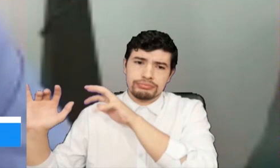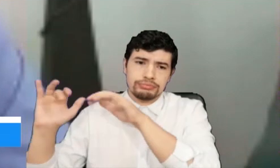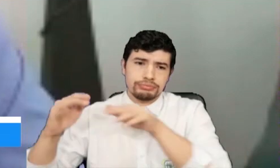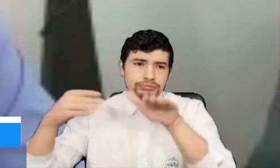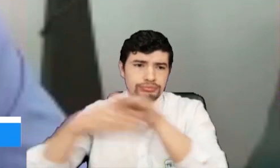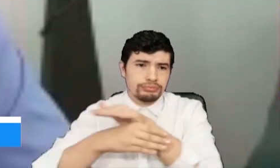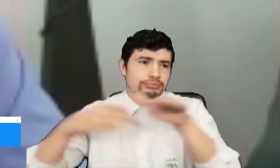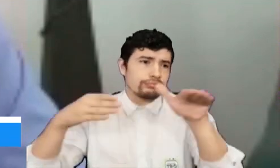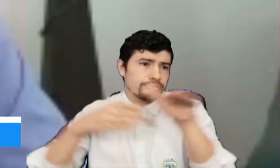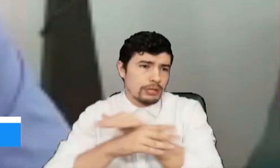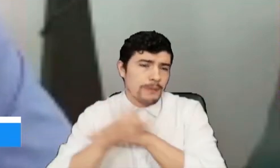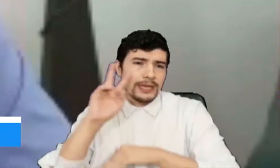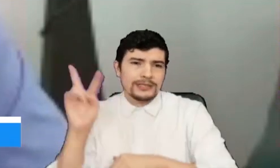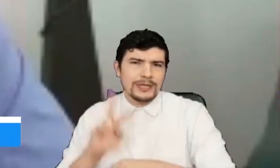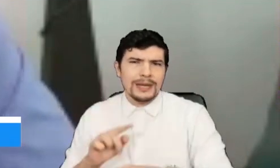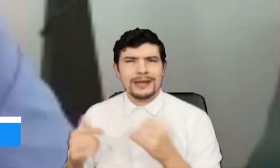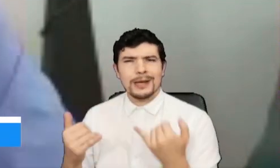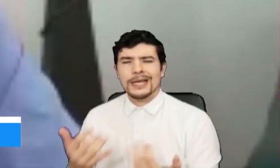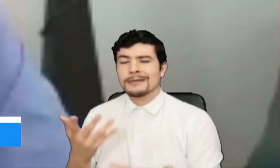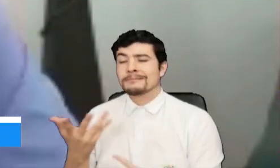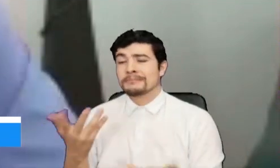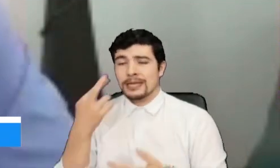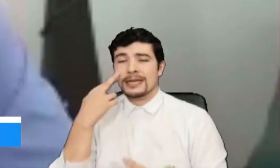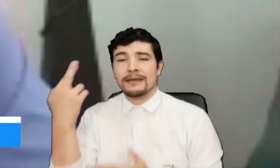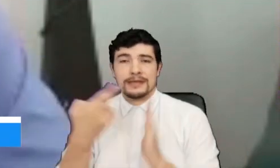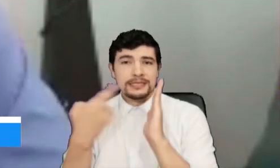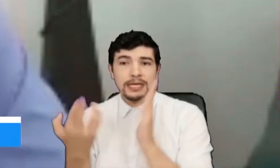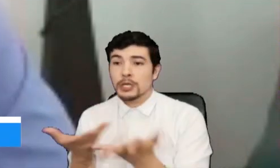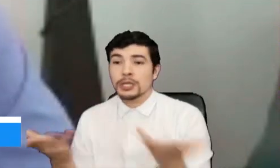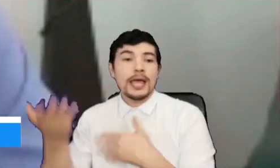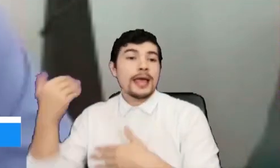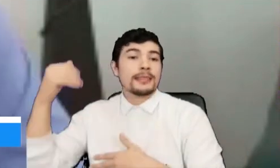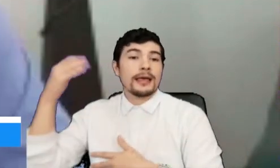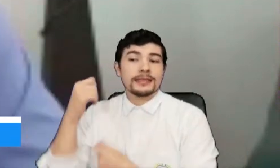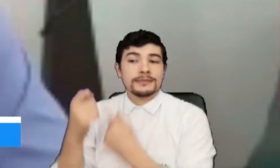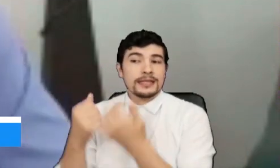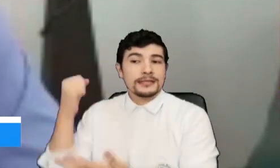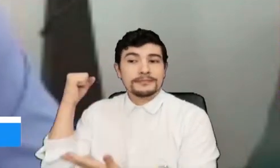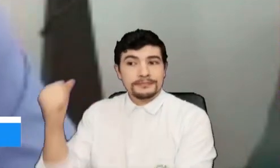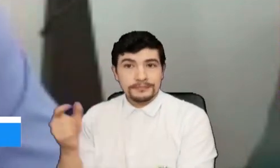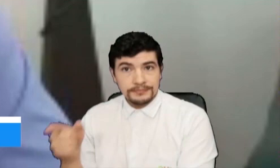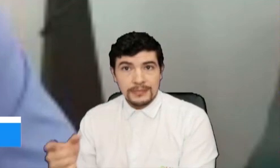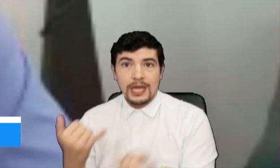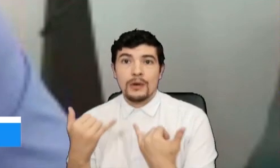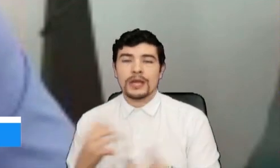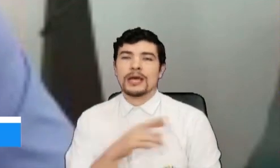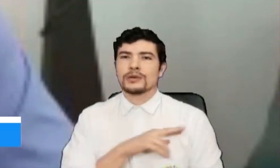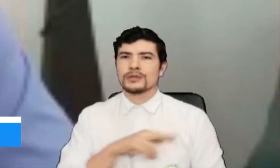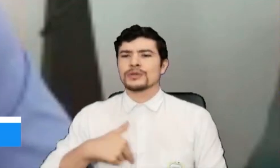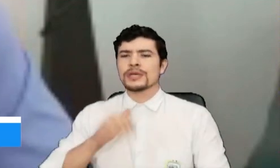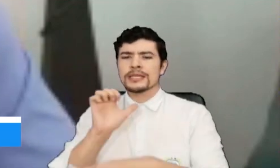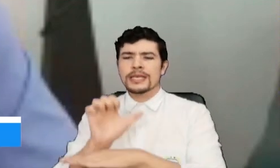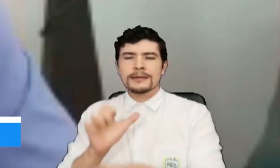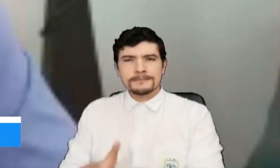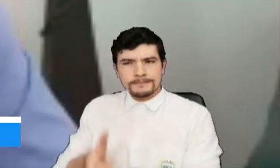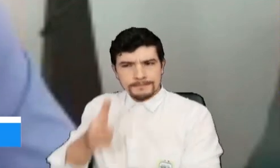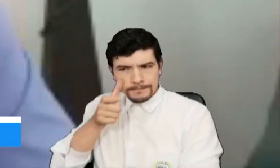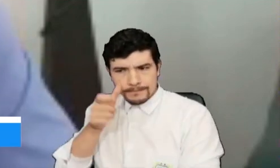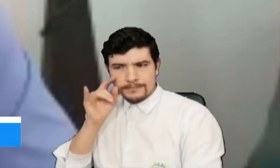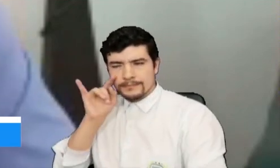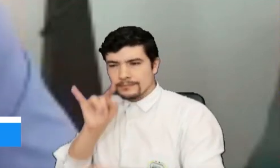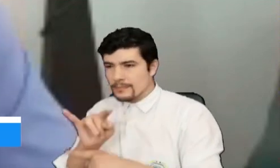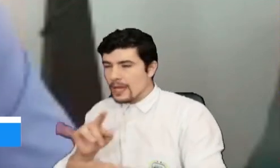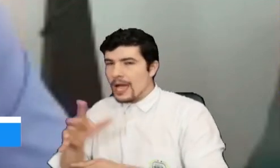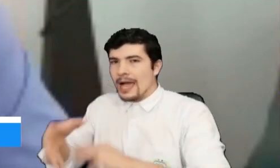autoridades competentes y nosotros obviamente estamos listos para apoyar y complementar esos esfuerzos que, repito, sobrepasan